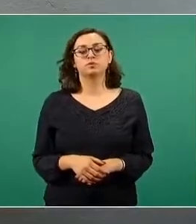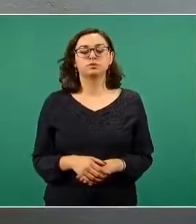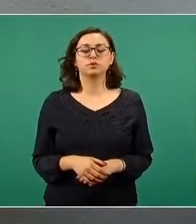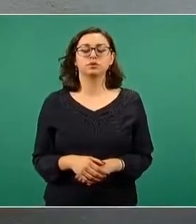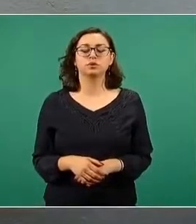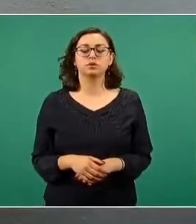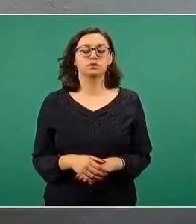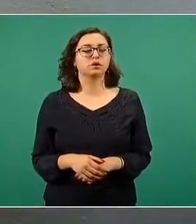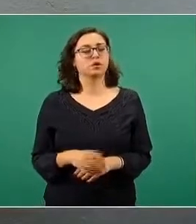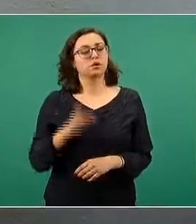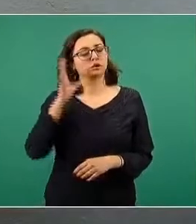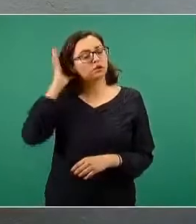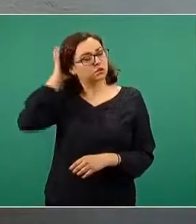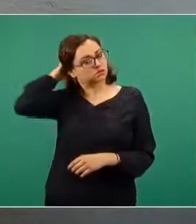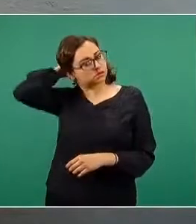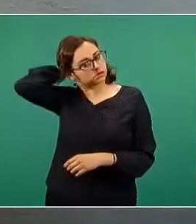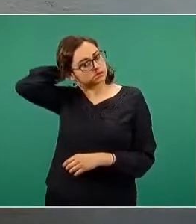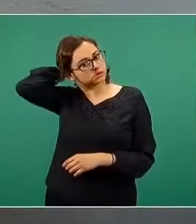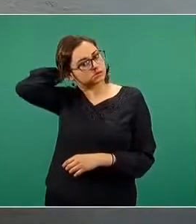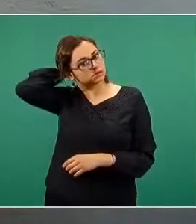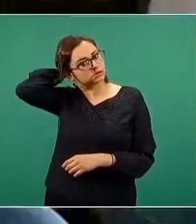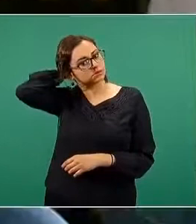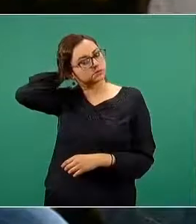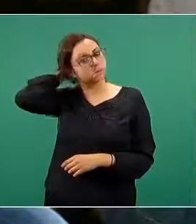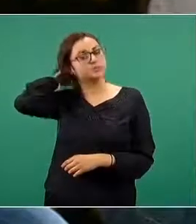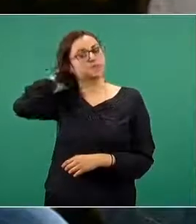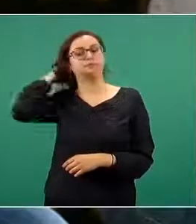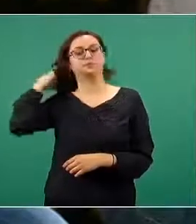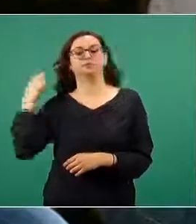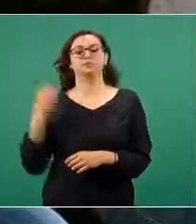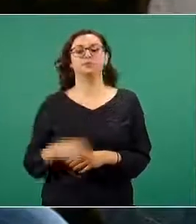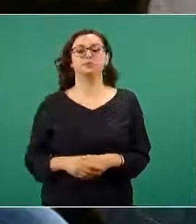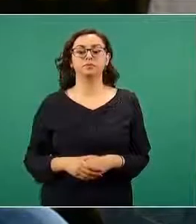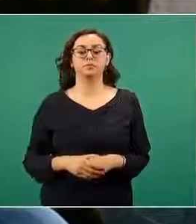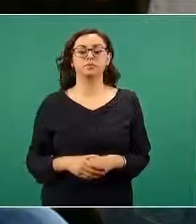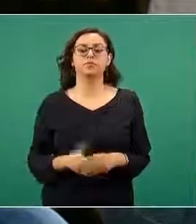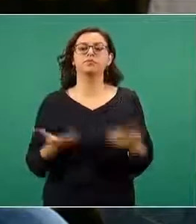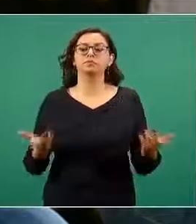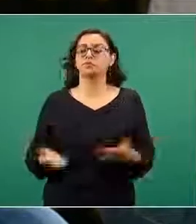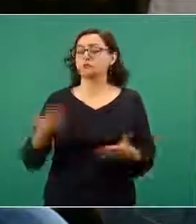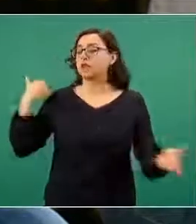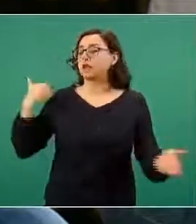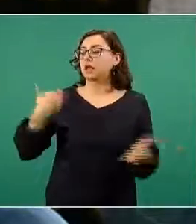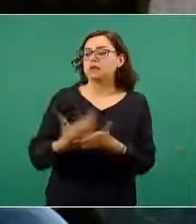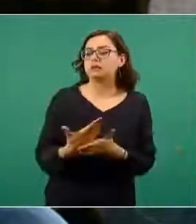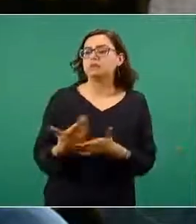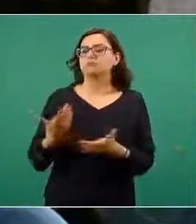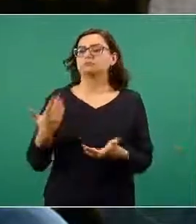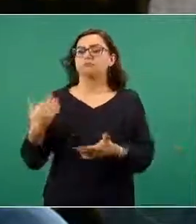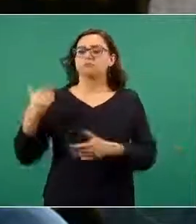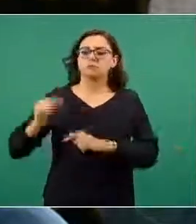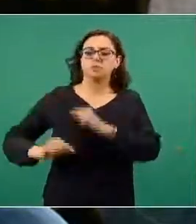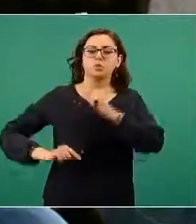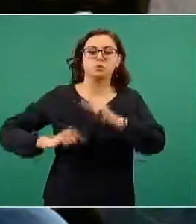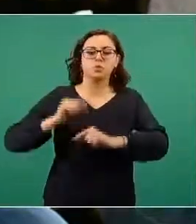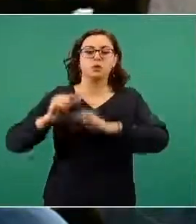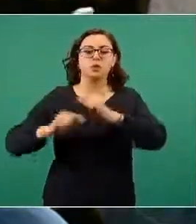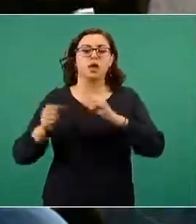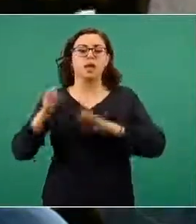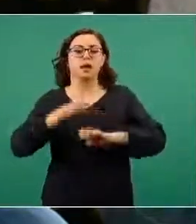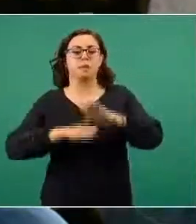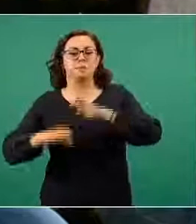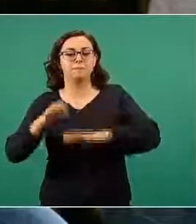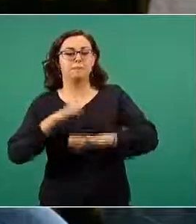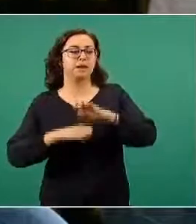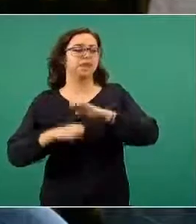últimas semanas y meses han salido a relucir pues diferentes empresas farmacéuticas y han dado a